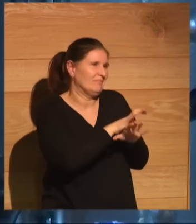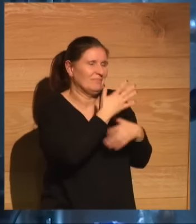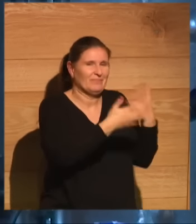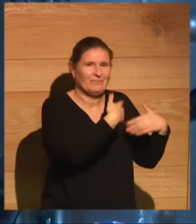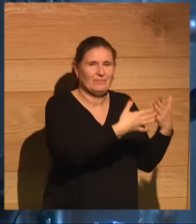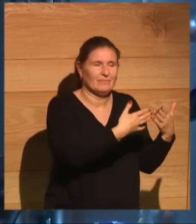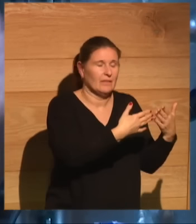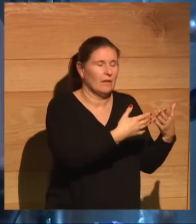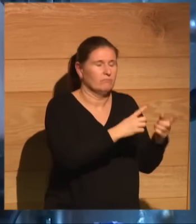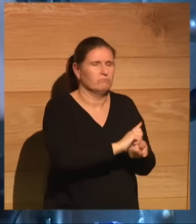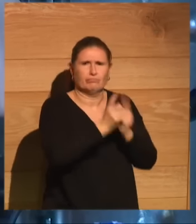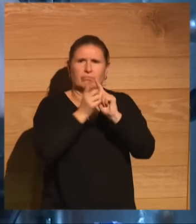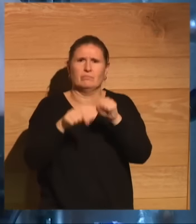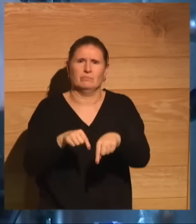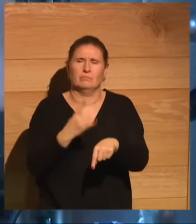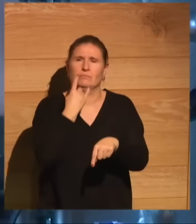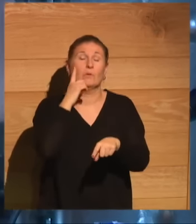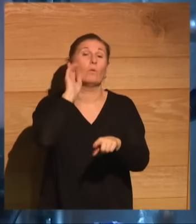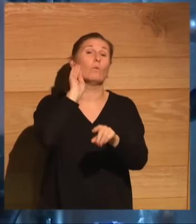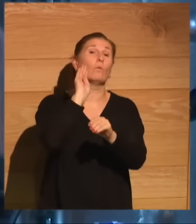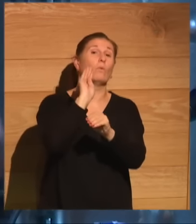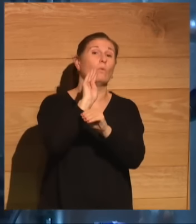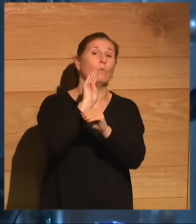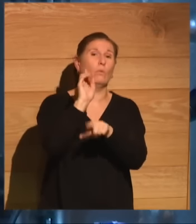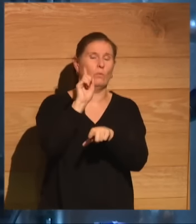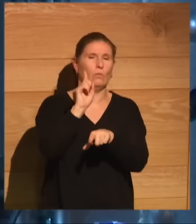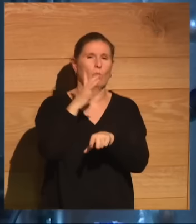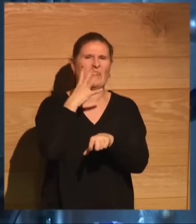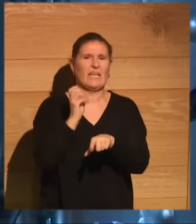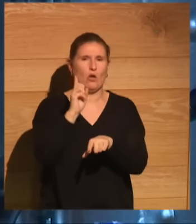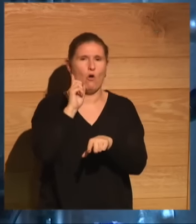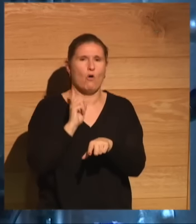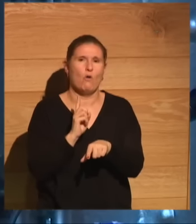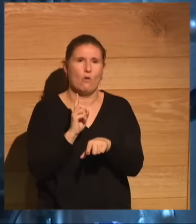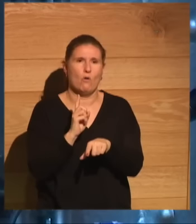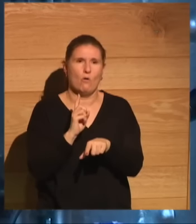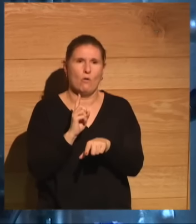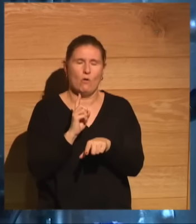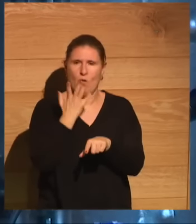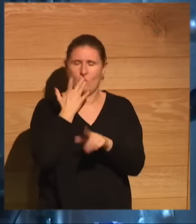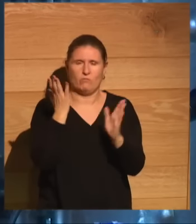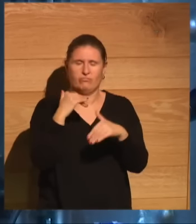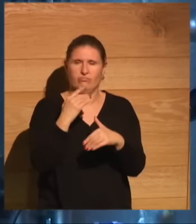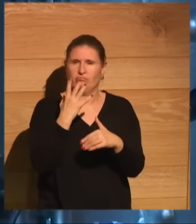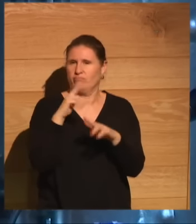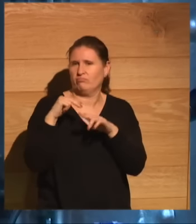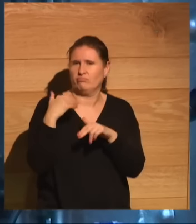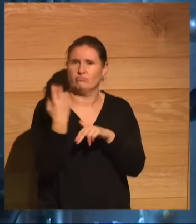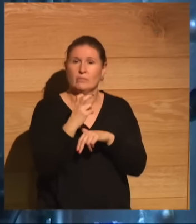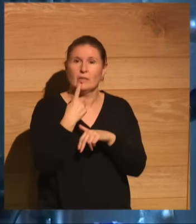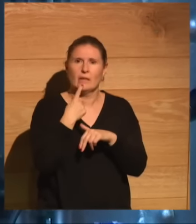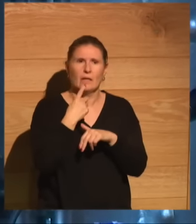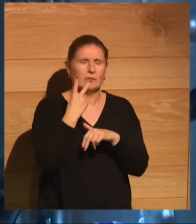repente llega alguien que te tira la cara a esto y te dice, che, espera, que esto se puede contar en serio. Y de repente, claro, estás contraponiendo